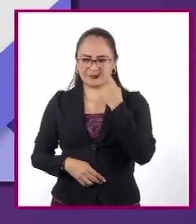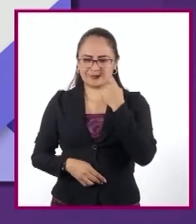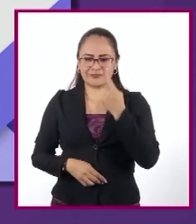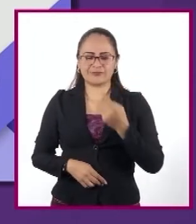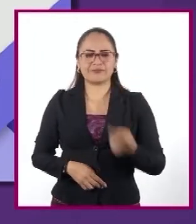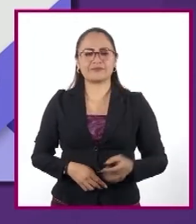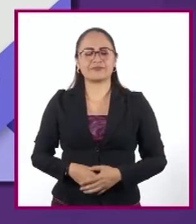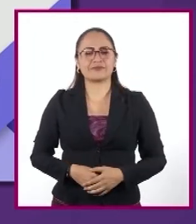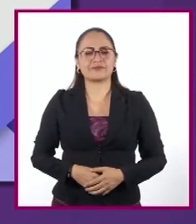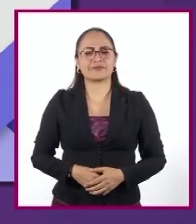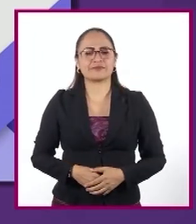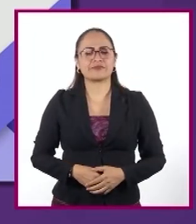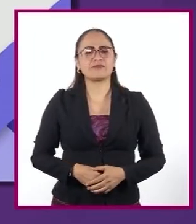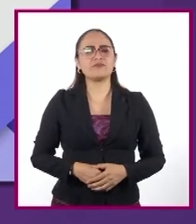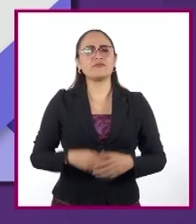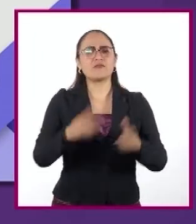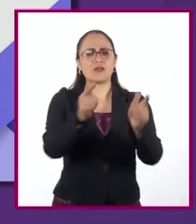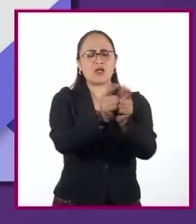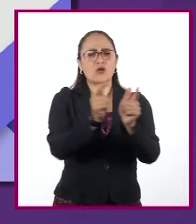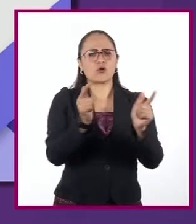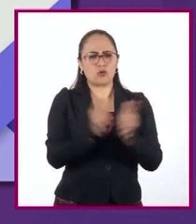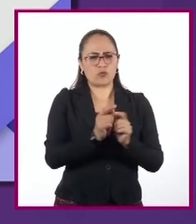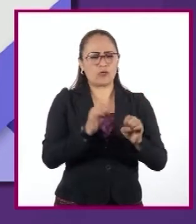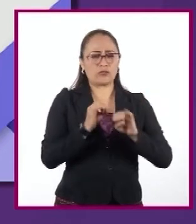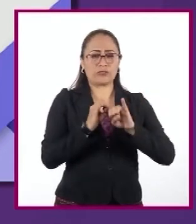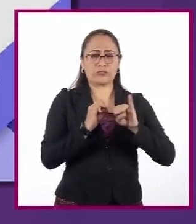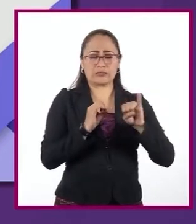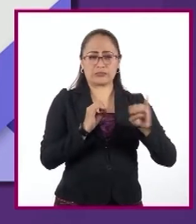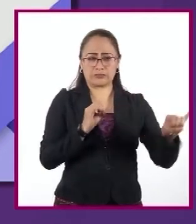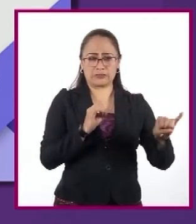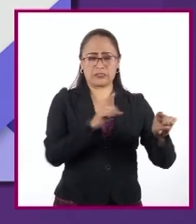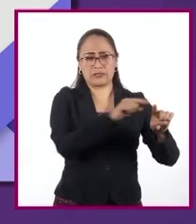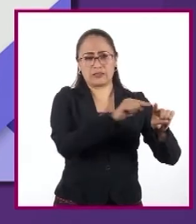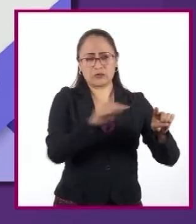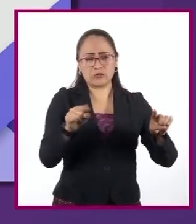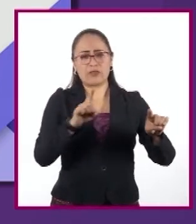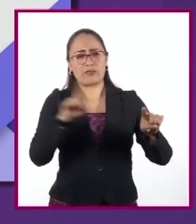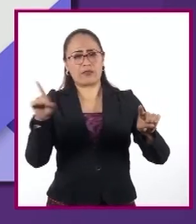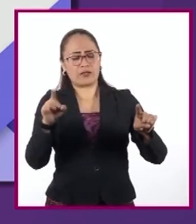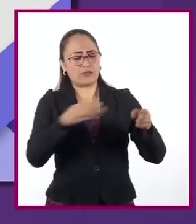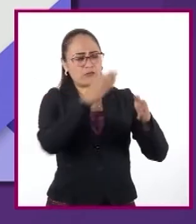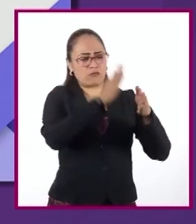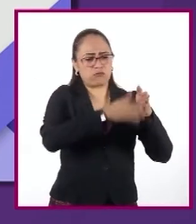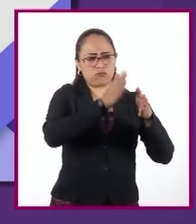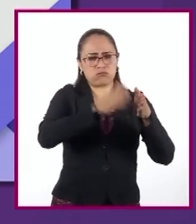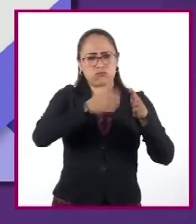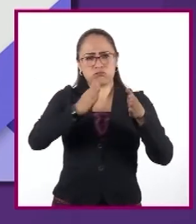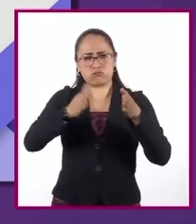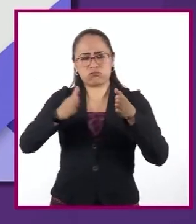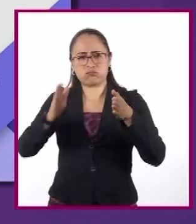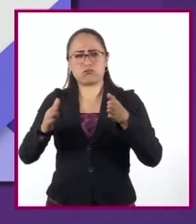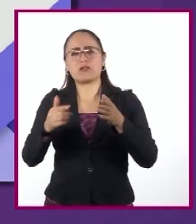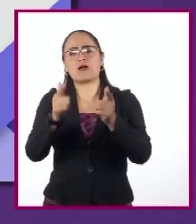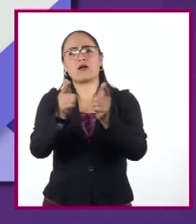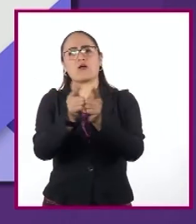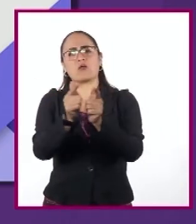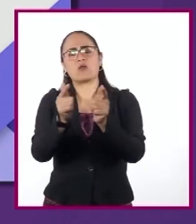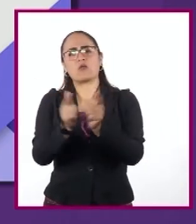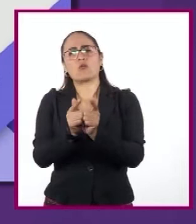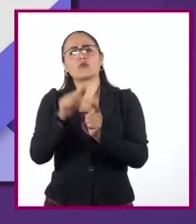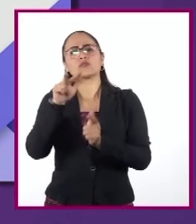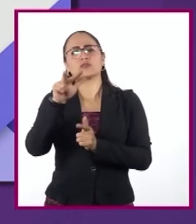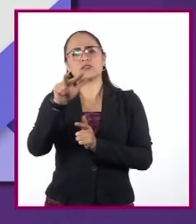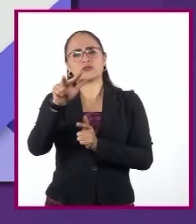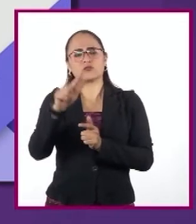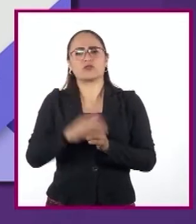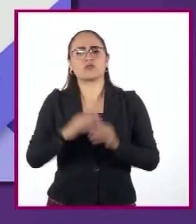grupos se enumeran de izquierda a derecha y son 18 grupos. En esta sesión nos centraremos